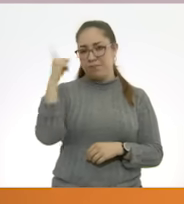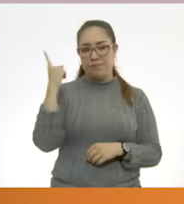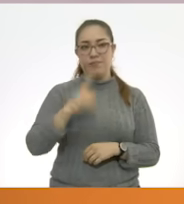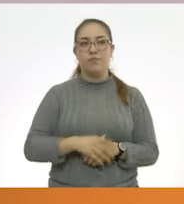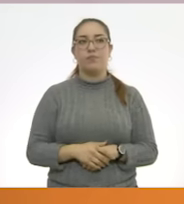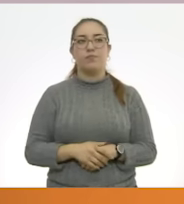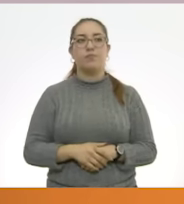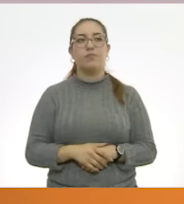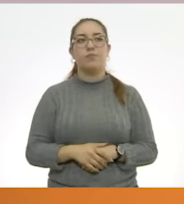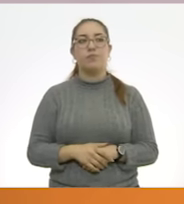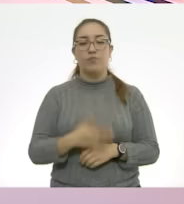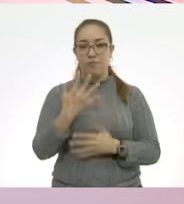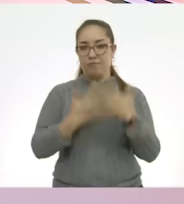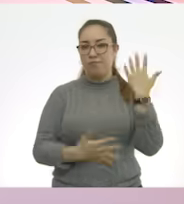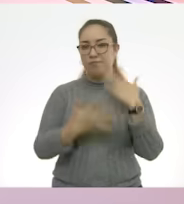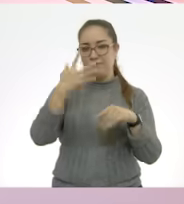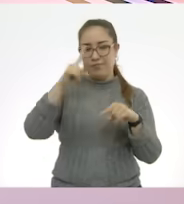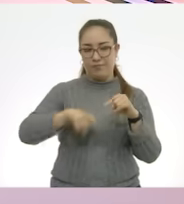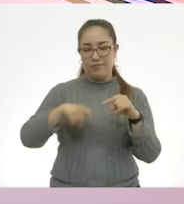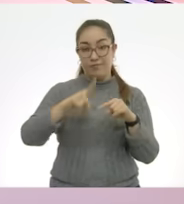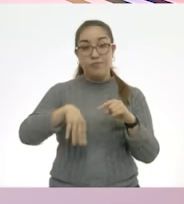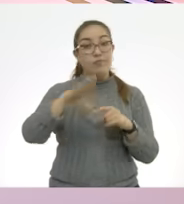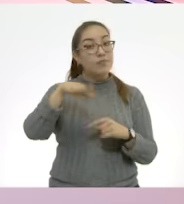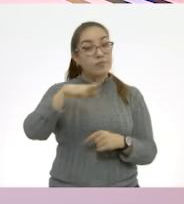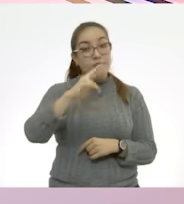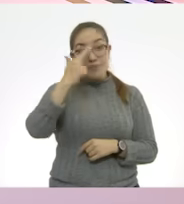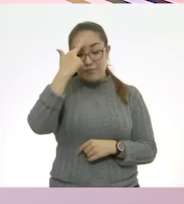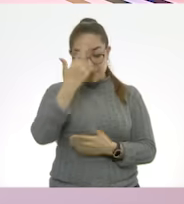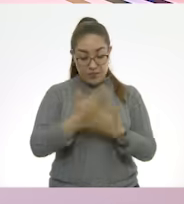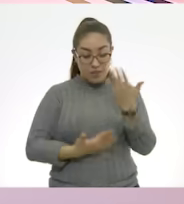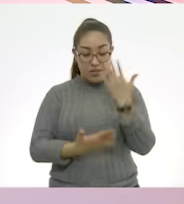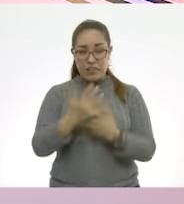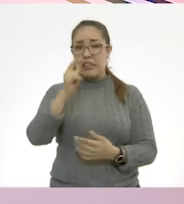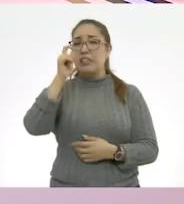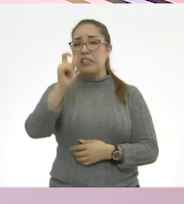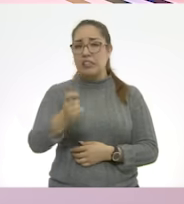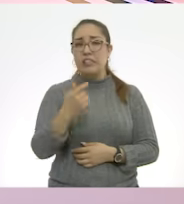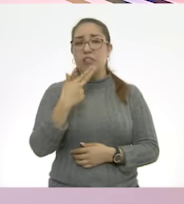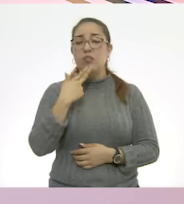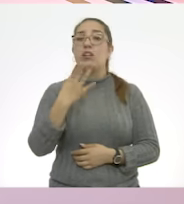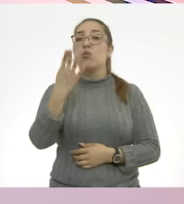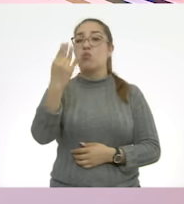Voy a quitar el de las manitas. Recuerda que tus manos son para el 9.